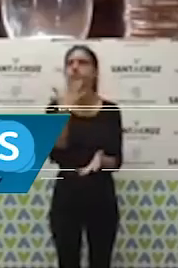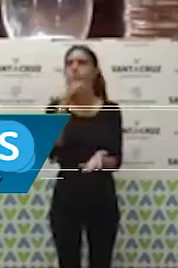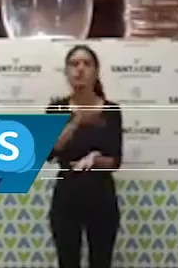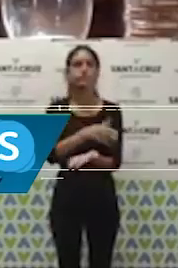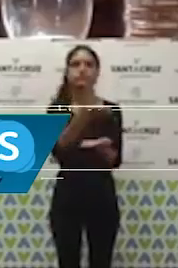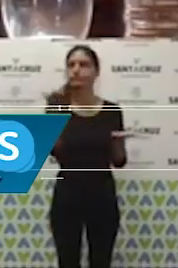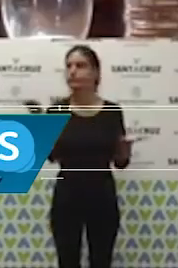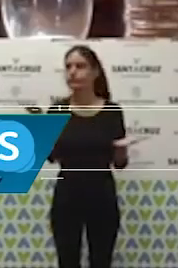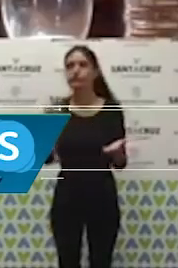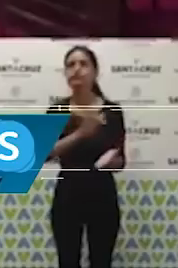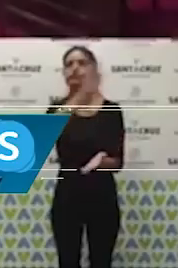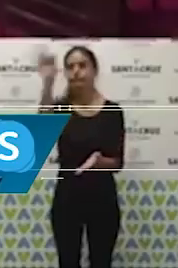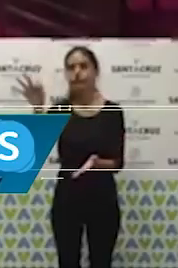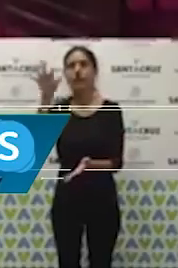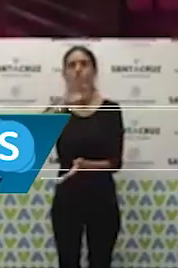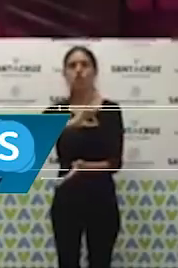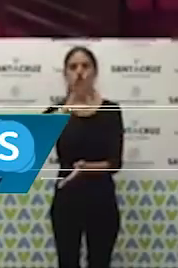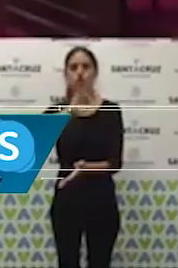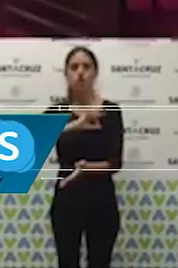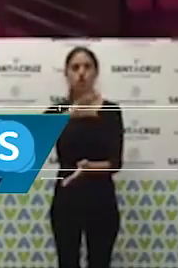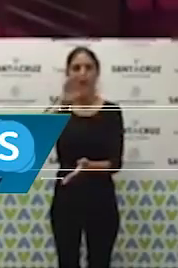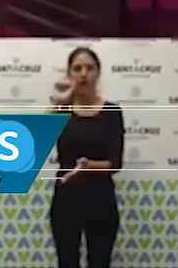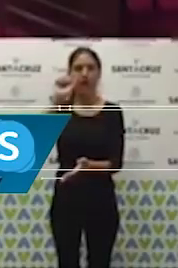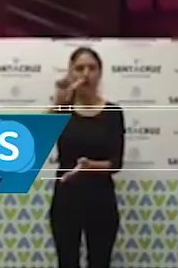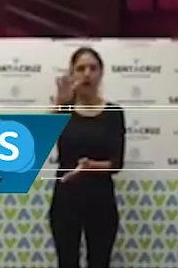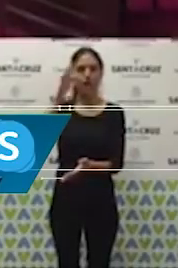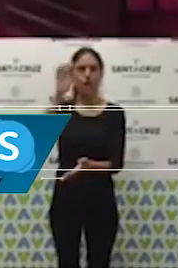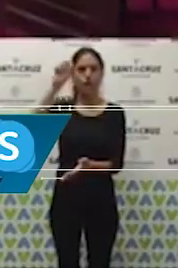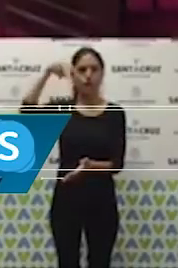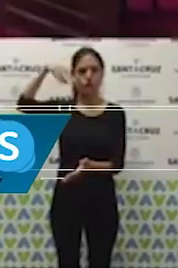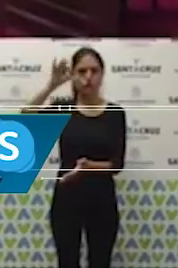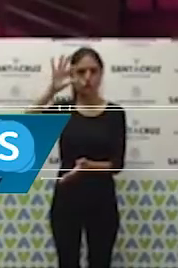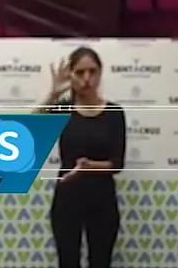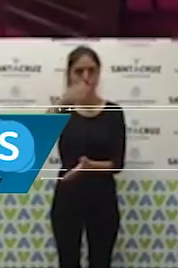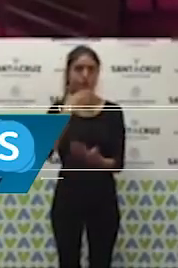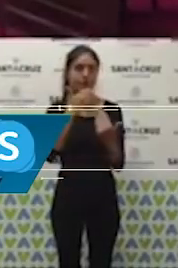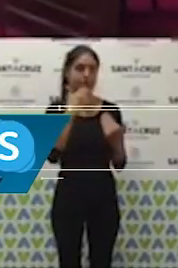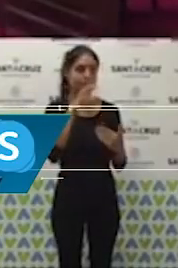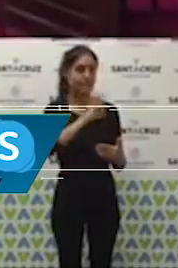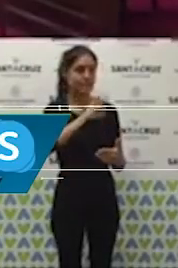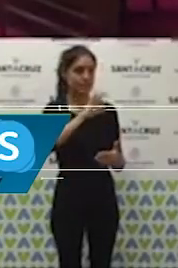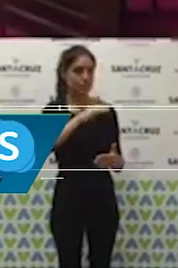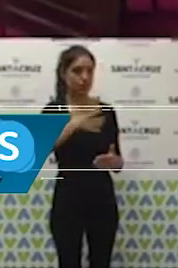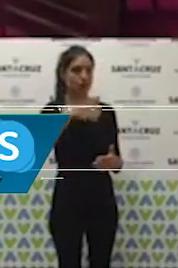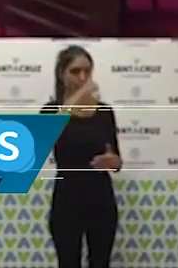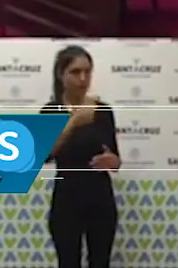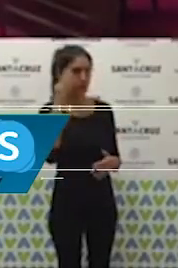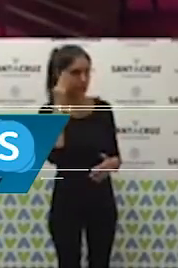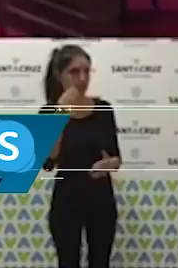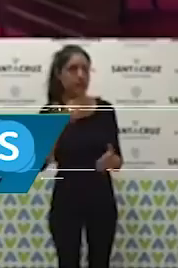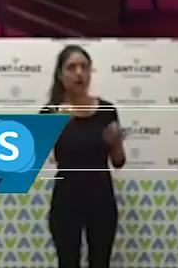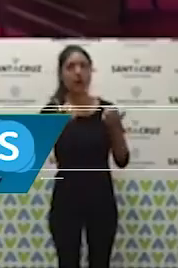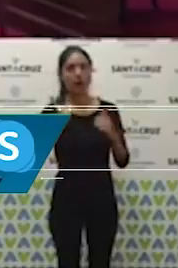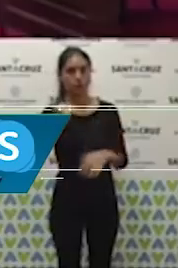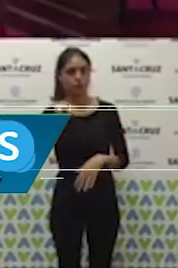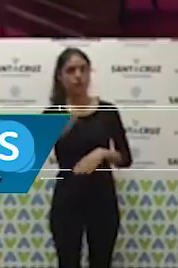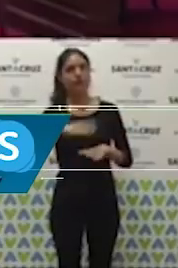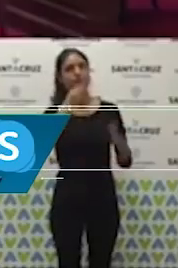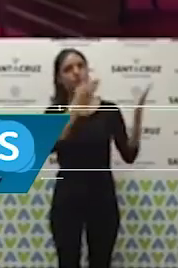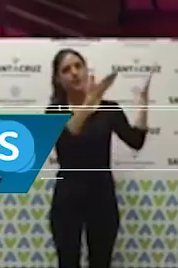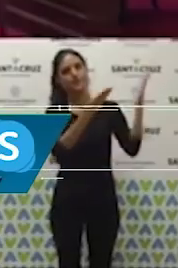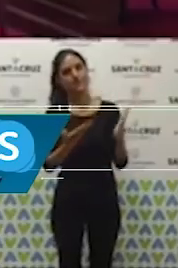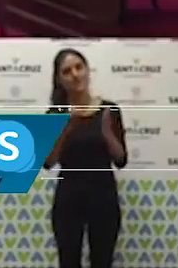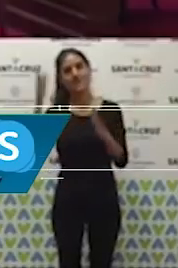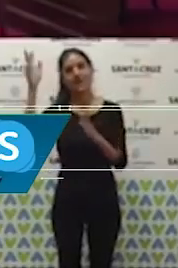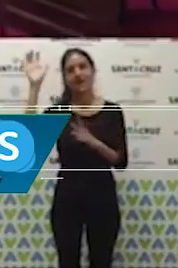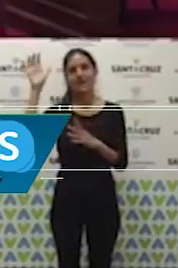pues poco después de la semana pasada. También se filtraron unos audios del portavoz del PP diciendo que él, si le decían pactar con